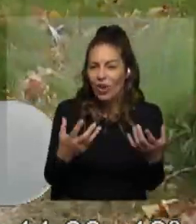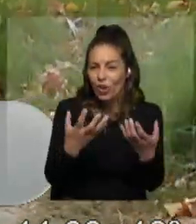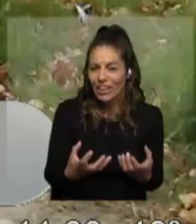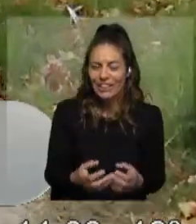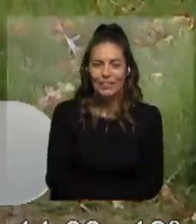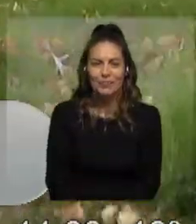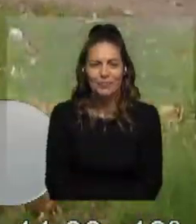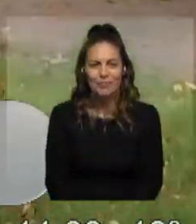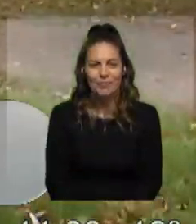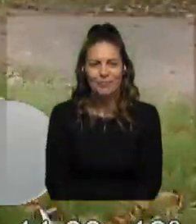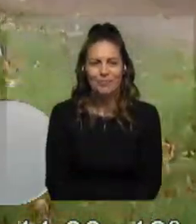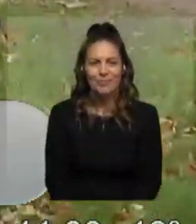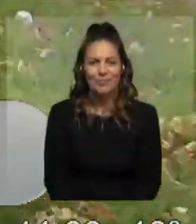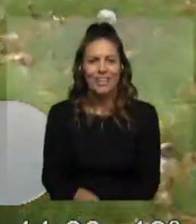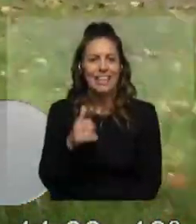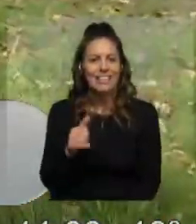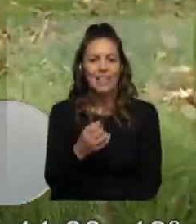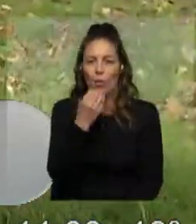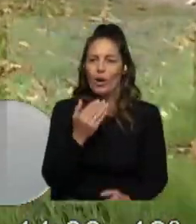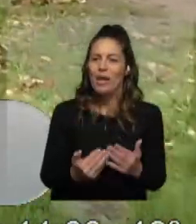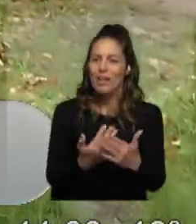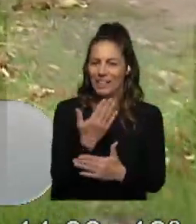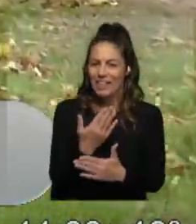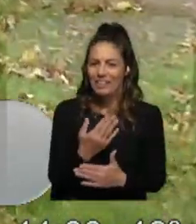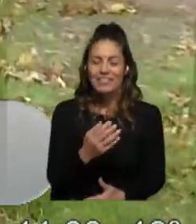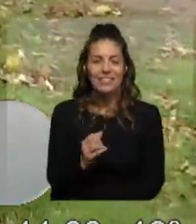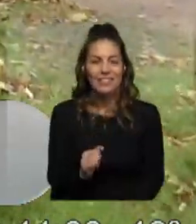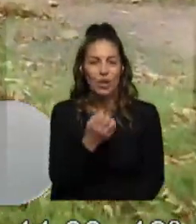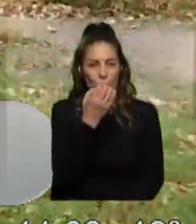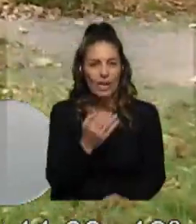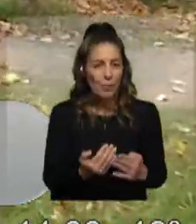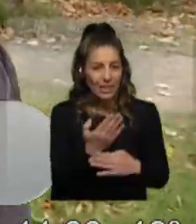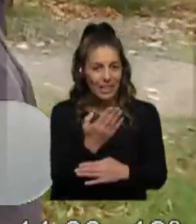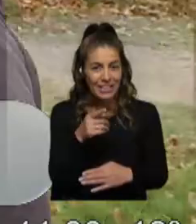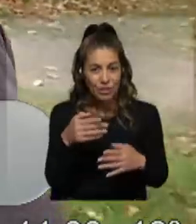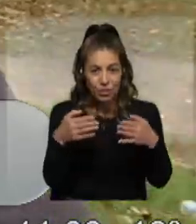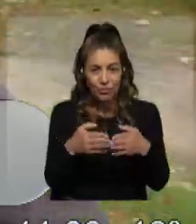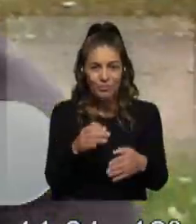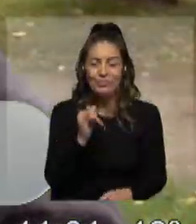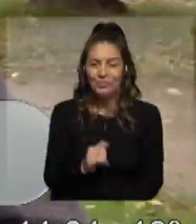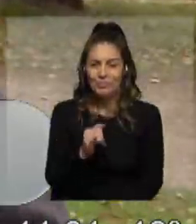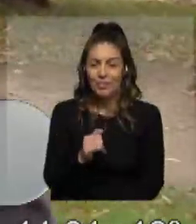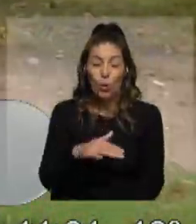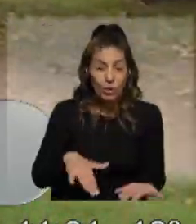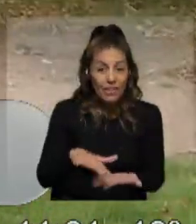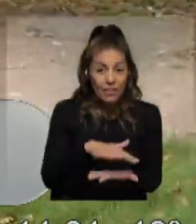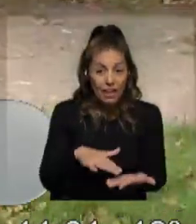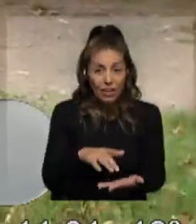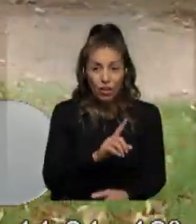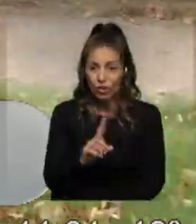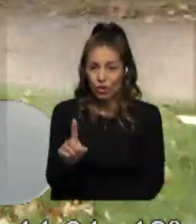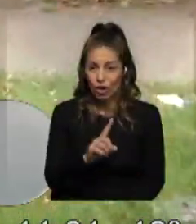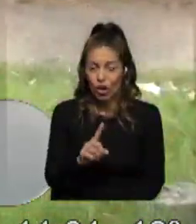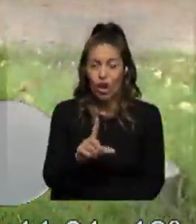quieran? Si tiene una buena mañana. Si tiene una buena mañana sería su interrogante. Sí. ¿Es del barrio usted o no? No,